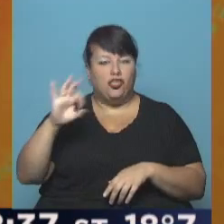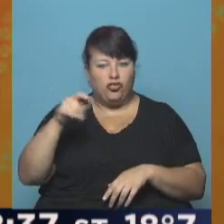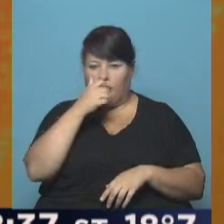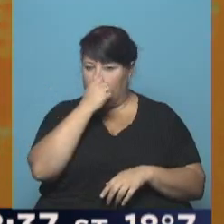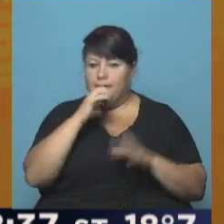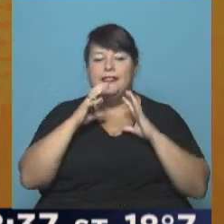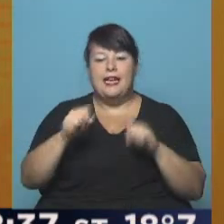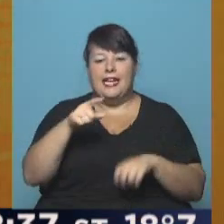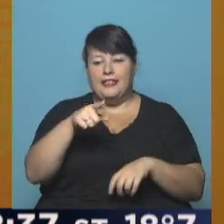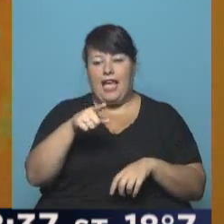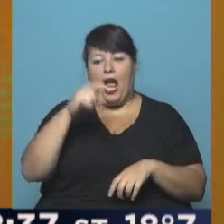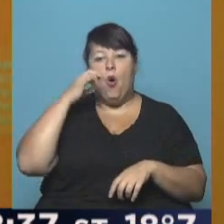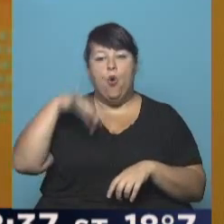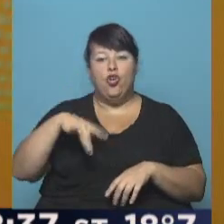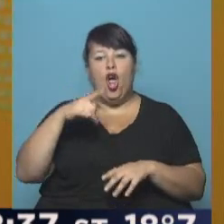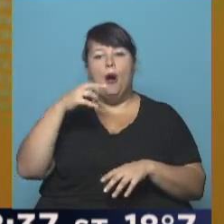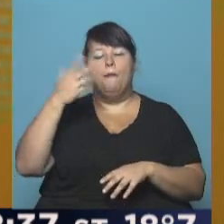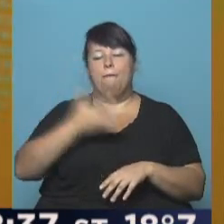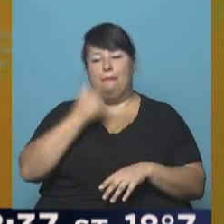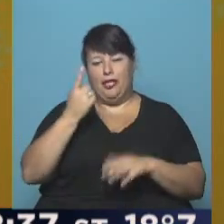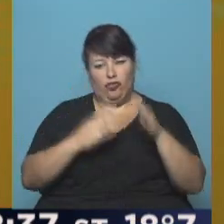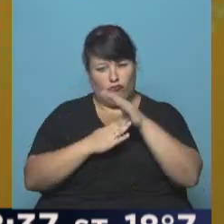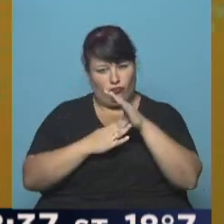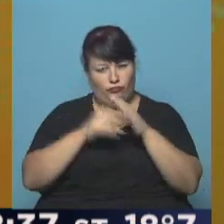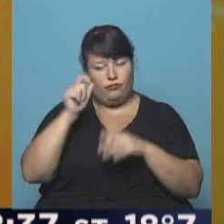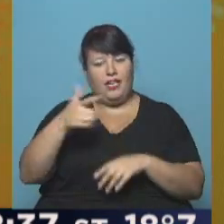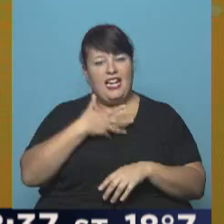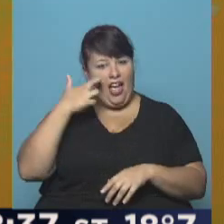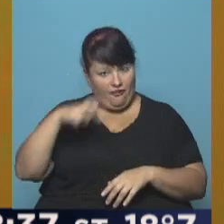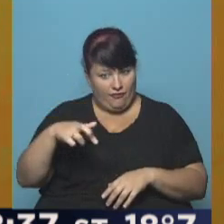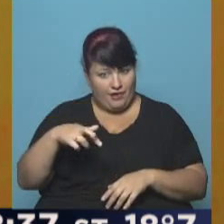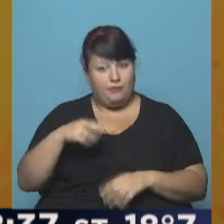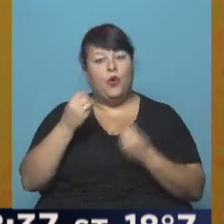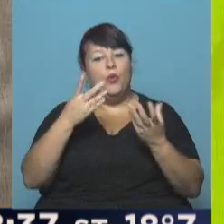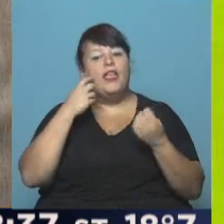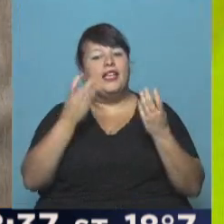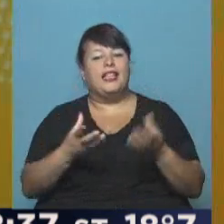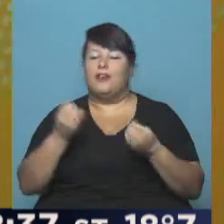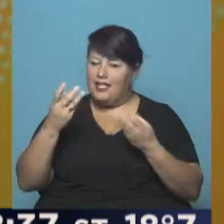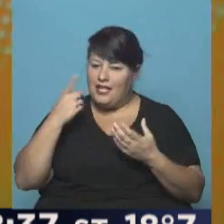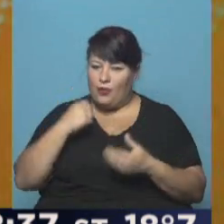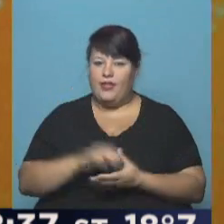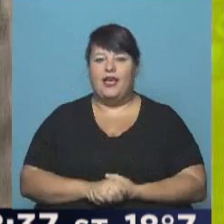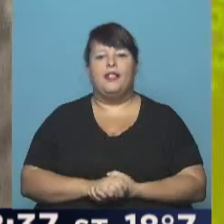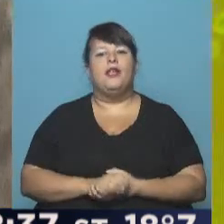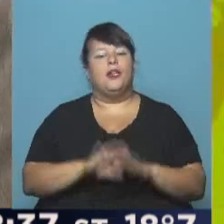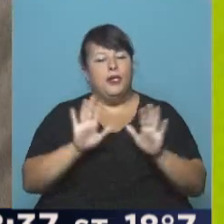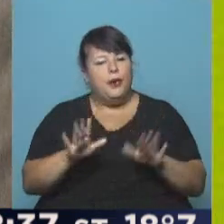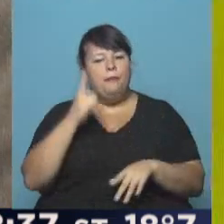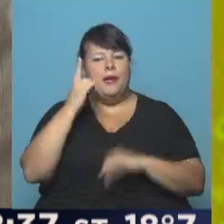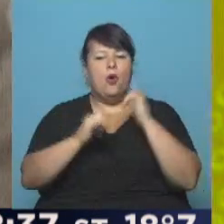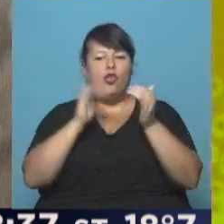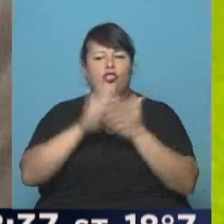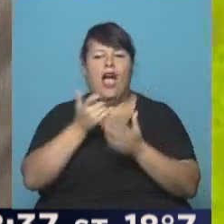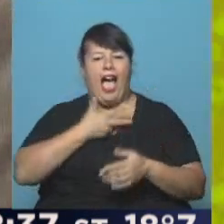secretario de la unión personal superior de la fib florencio buen día como la verdad que está la humanidad a ver antes de hablar